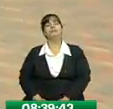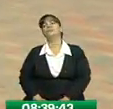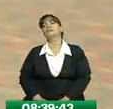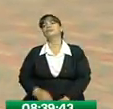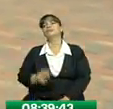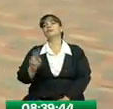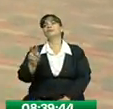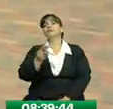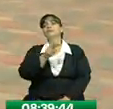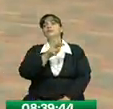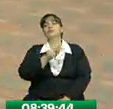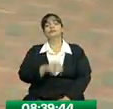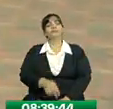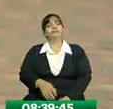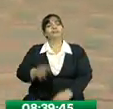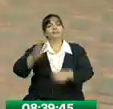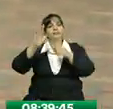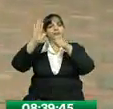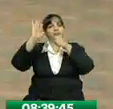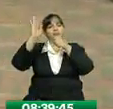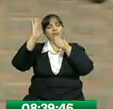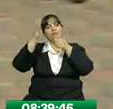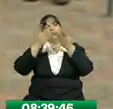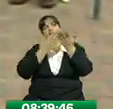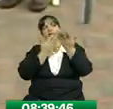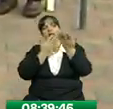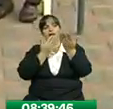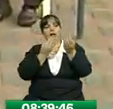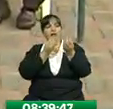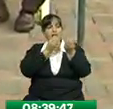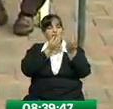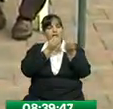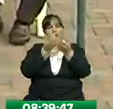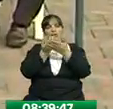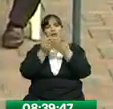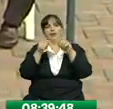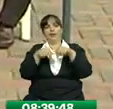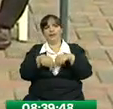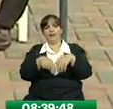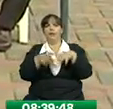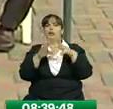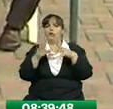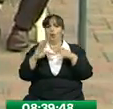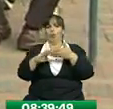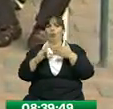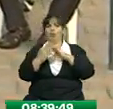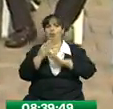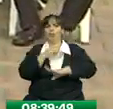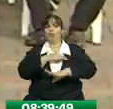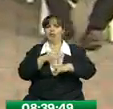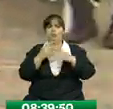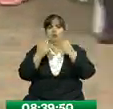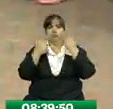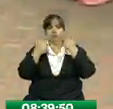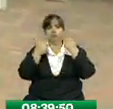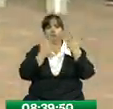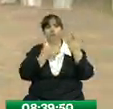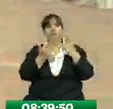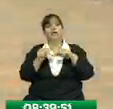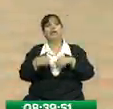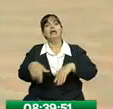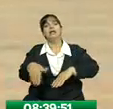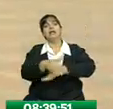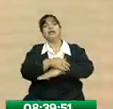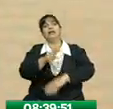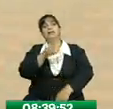evento, que están llegando más ciudadanos a ese sector de la ciudad, en el VC Portete, en la 29 y la J, y nosotros en pocos minutos le tendremos